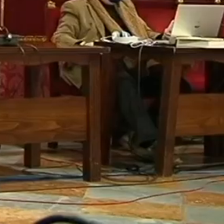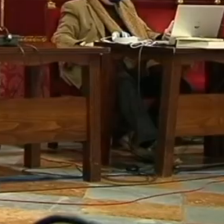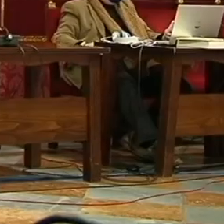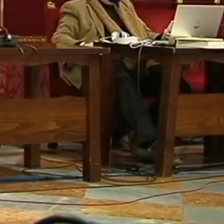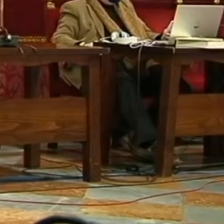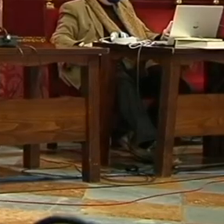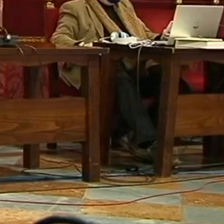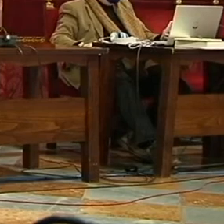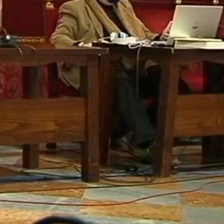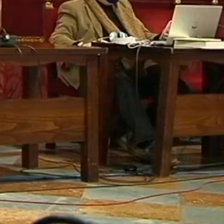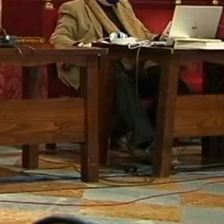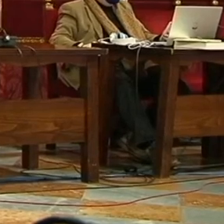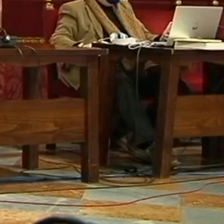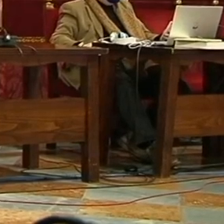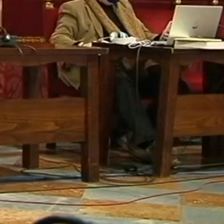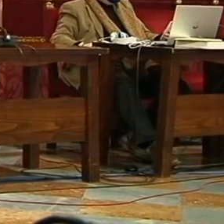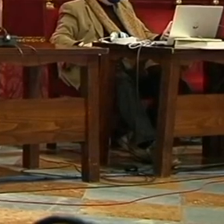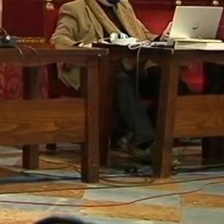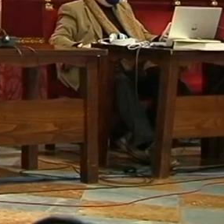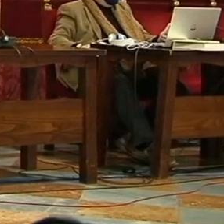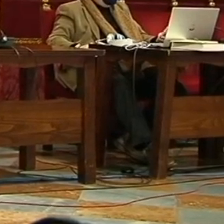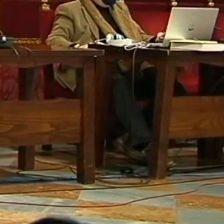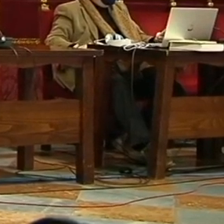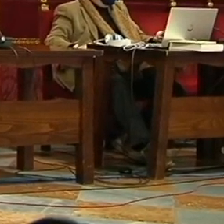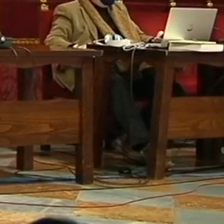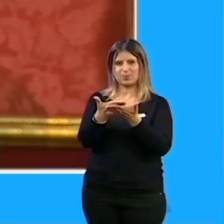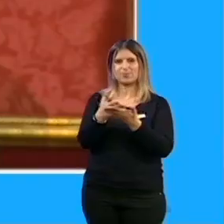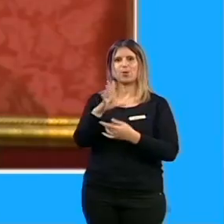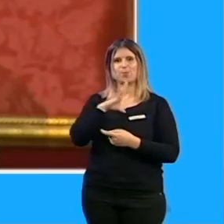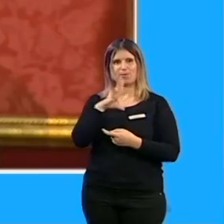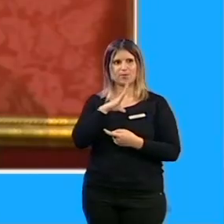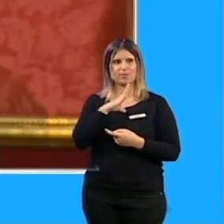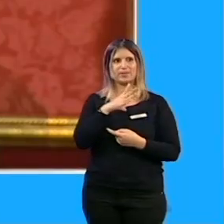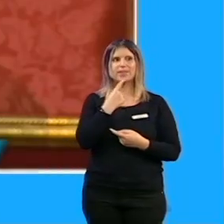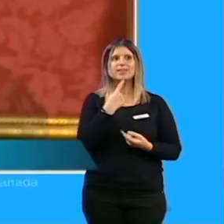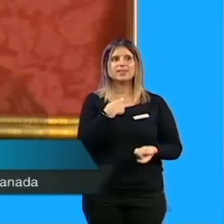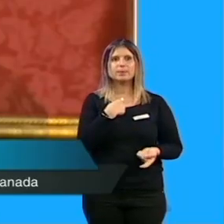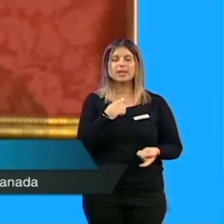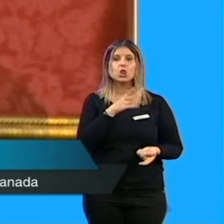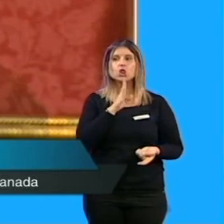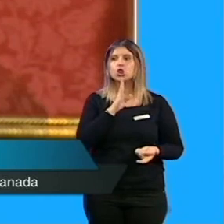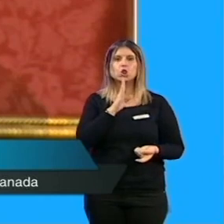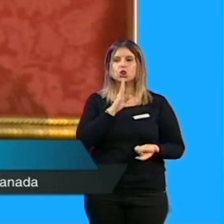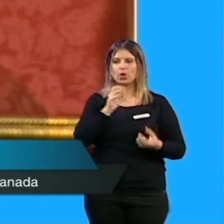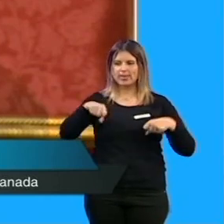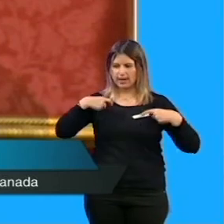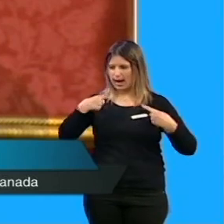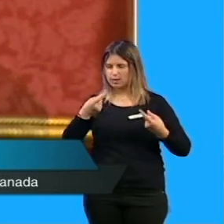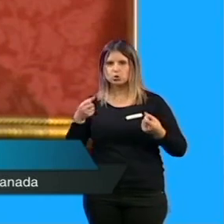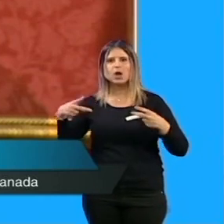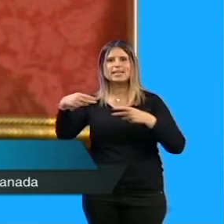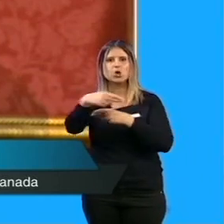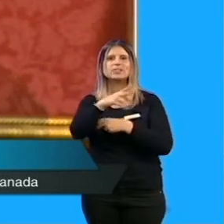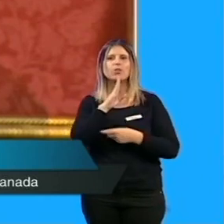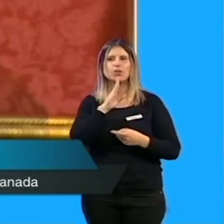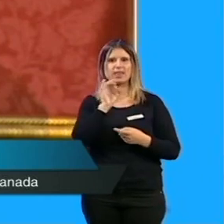también pedirles que expliquen de dónde van a recortar para llevarlas a cabo. Nos digan de dónde. ¿Dónde recortamos